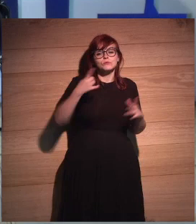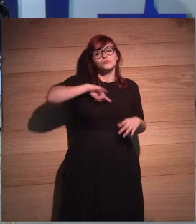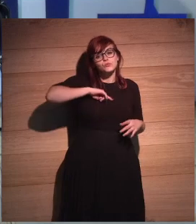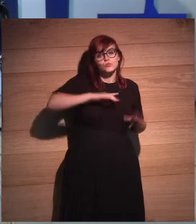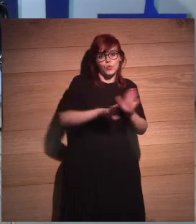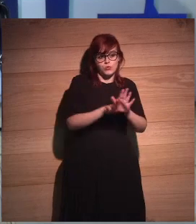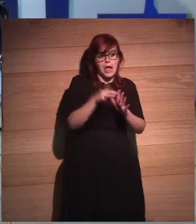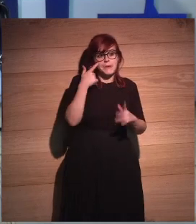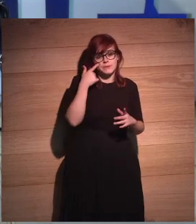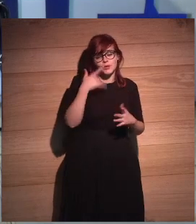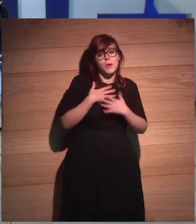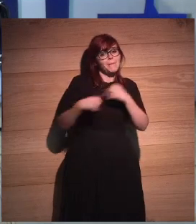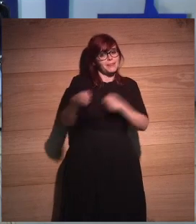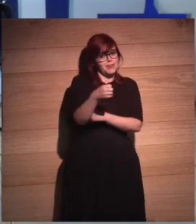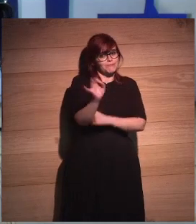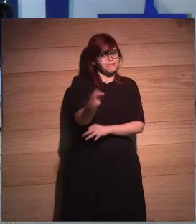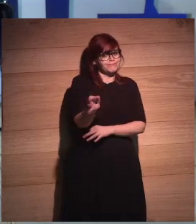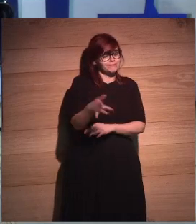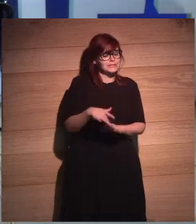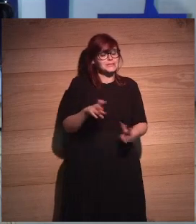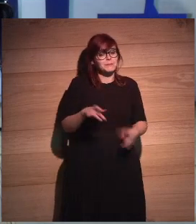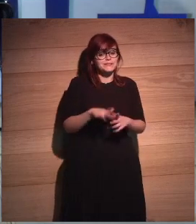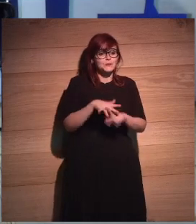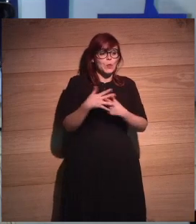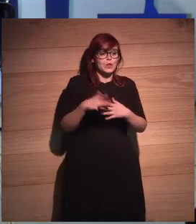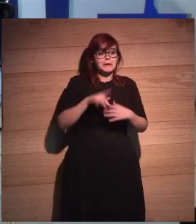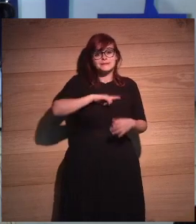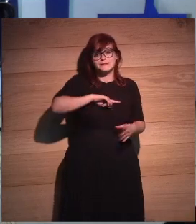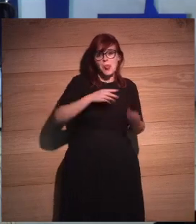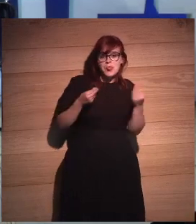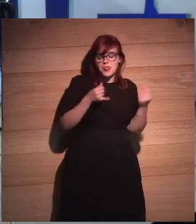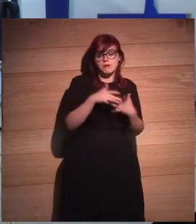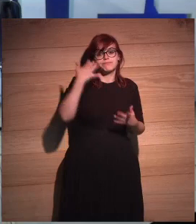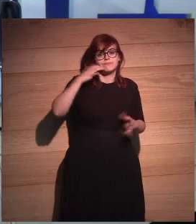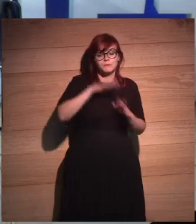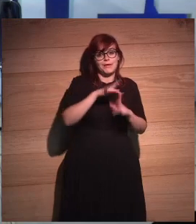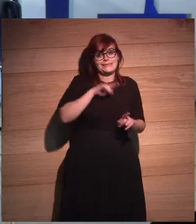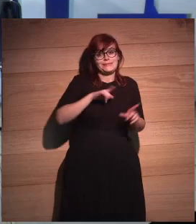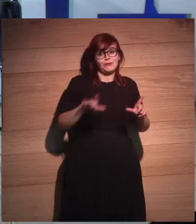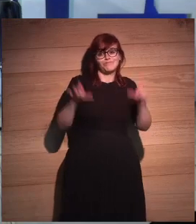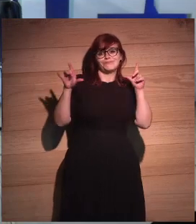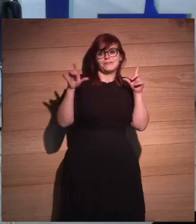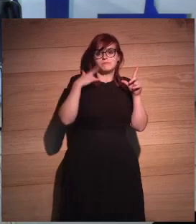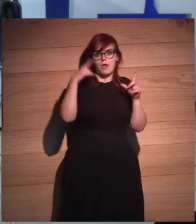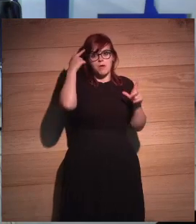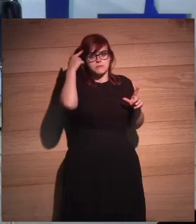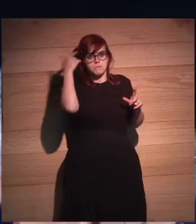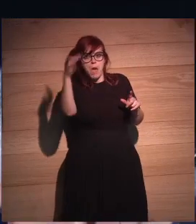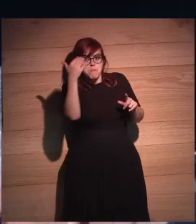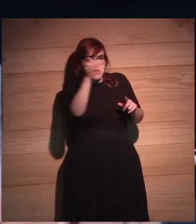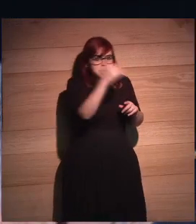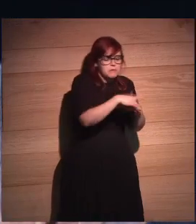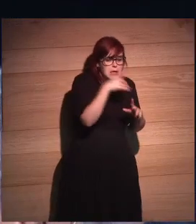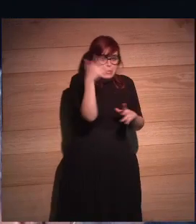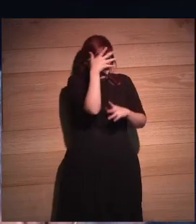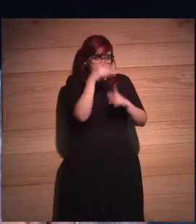ellas. Yo empatizo mucho con esto que dices, porque también tenía esta sensación un poco de, ¿no?, de ser la paranoica que siempre está